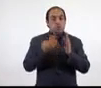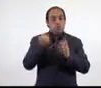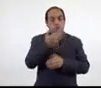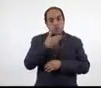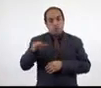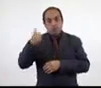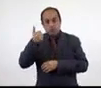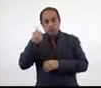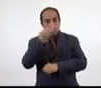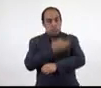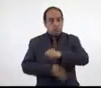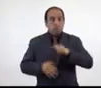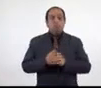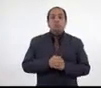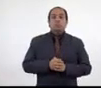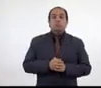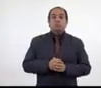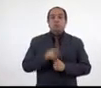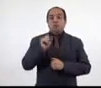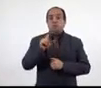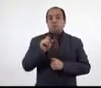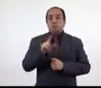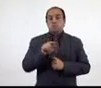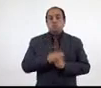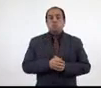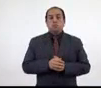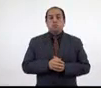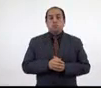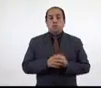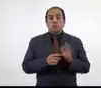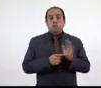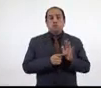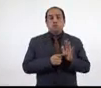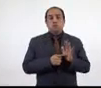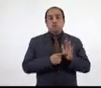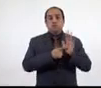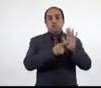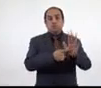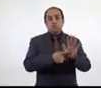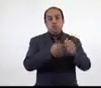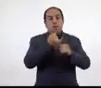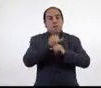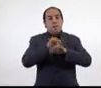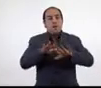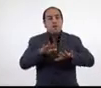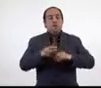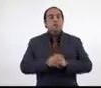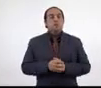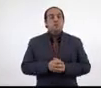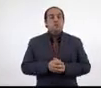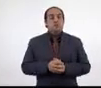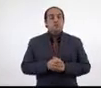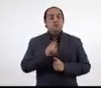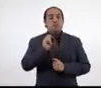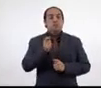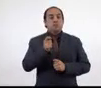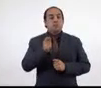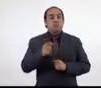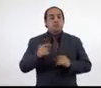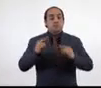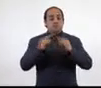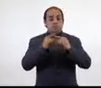9 a 6. Del mismo modo, tenemos presente y están viendo en pantalla las imágenes relacionadas a las carpas de atención